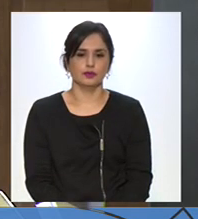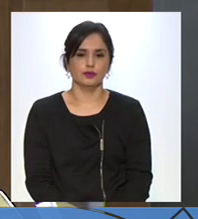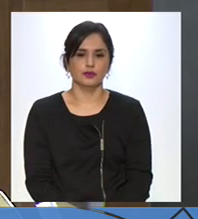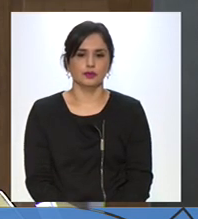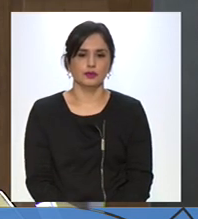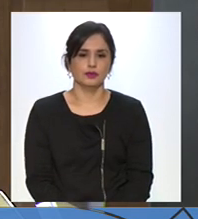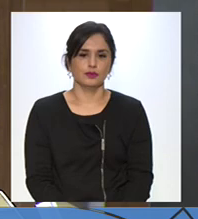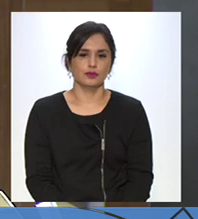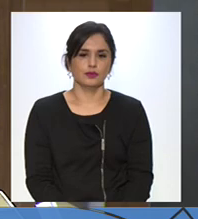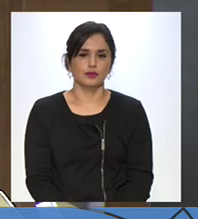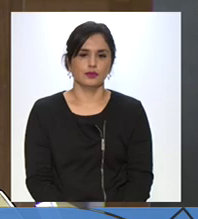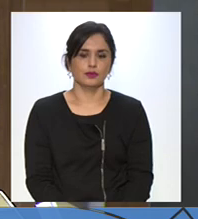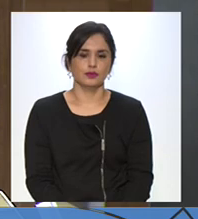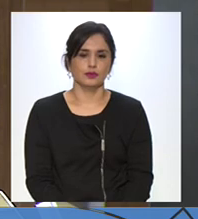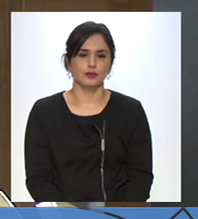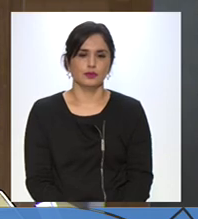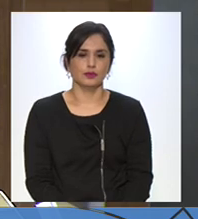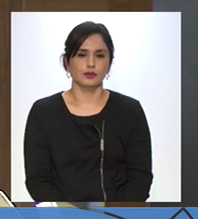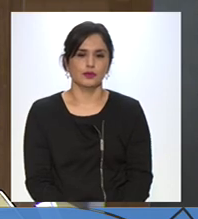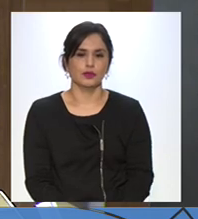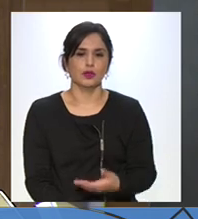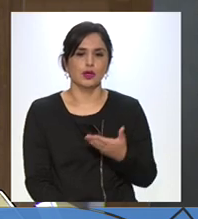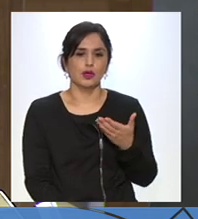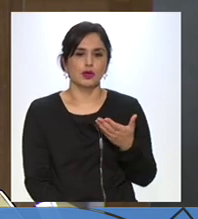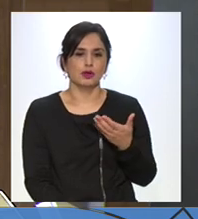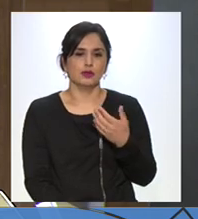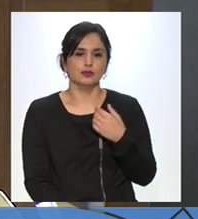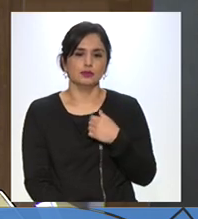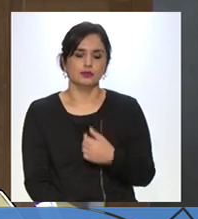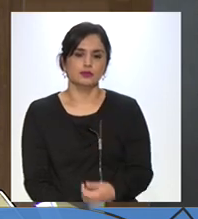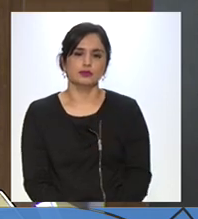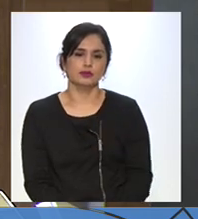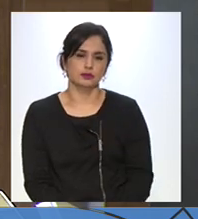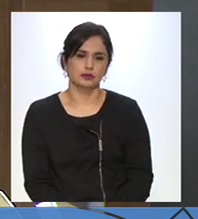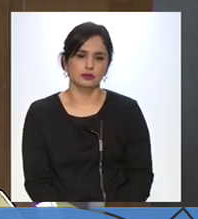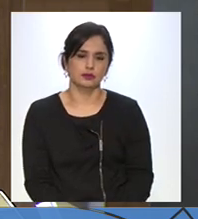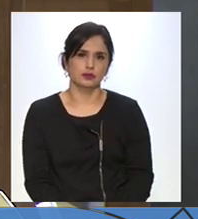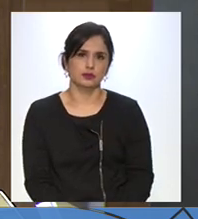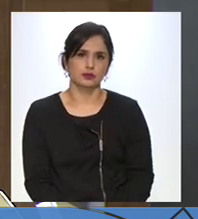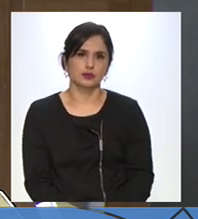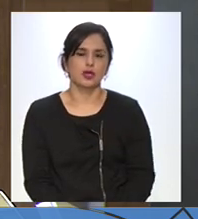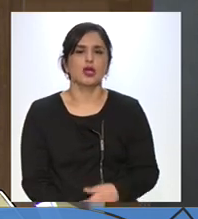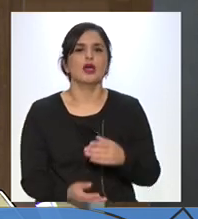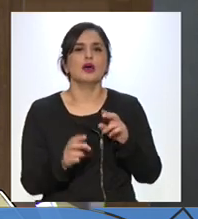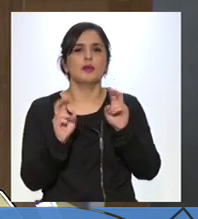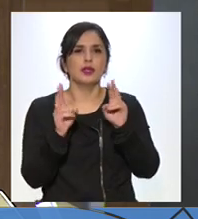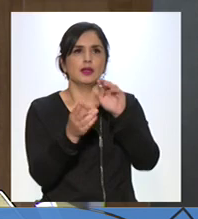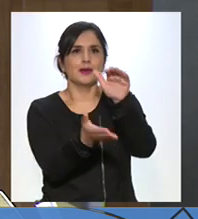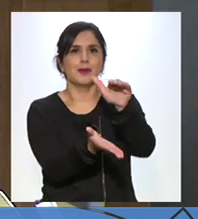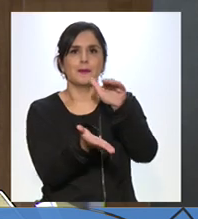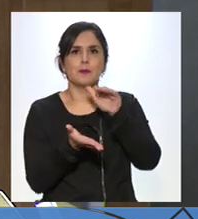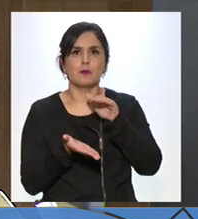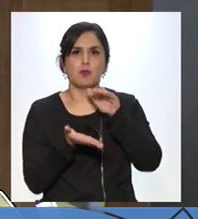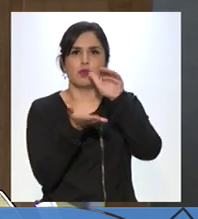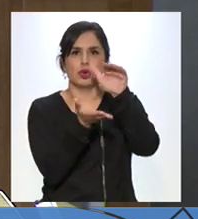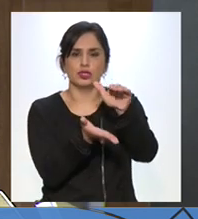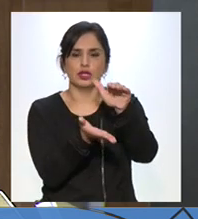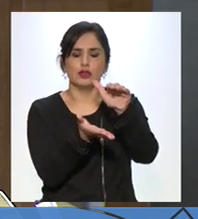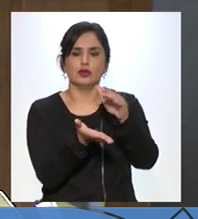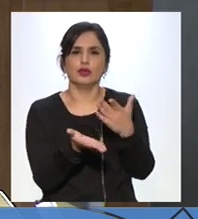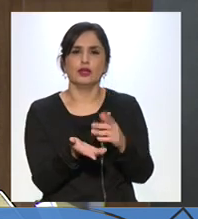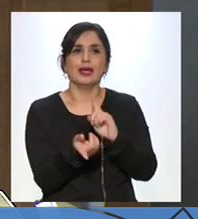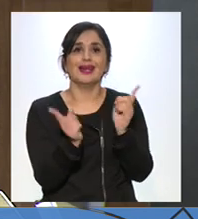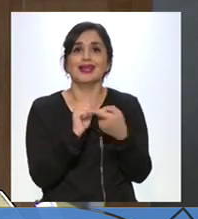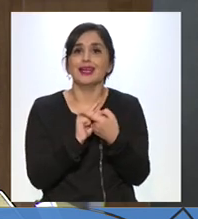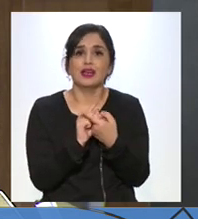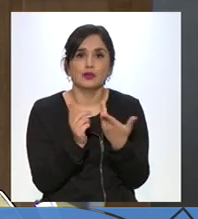¿Qué puede ocurrir con el tipo de cambio? ¿Cómo se está pensando? Porque es un tema que para el mundo exportador es bien relevante también. Ha sido un tipo de cambio más